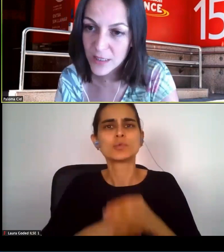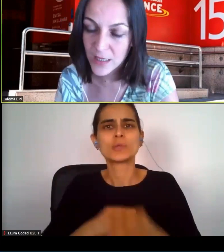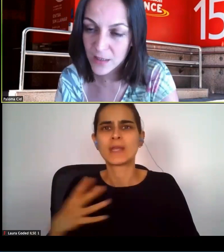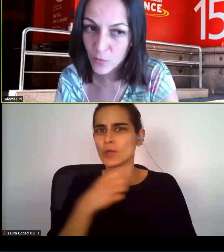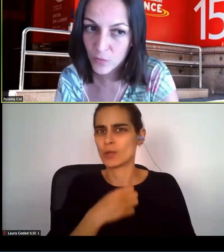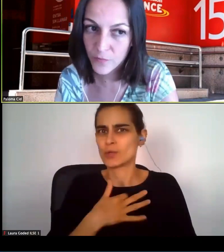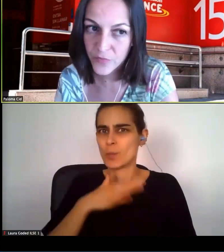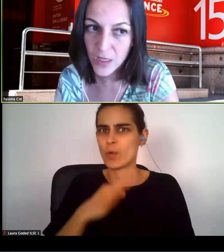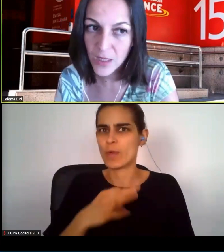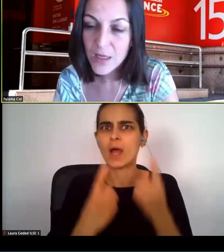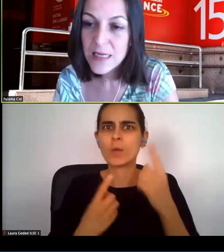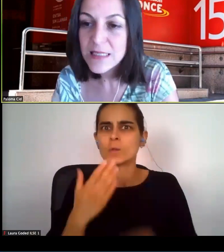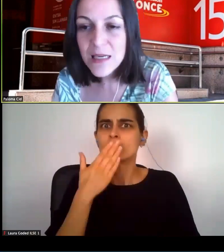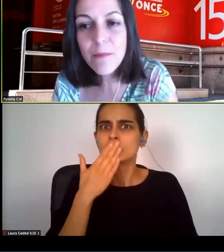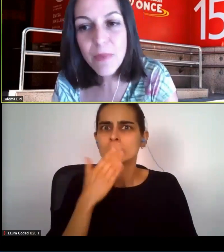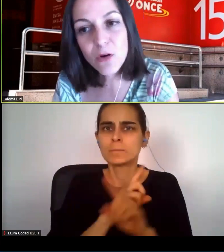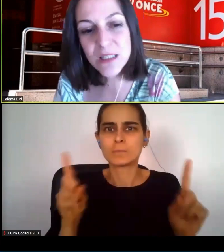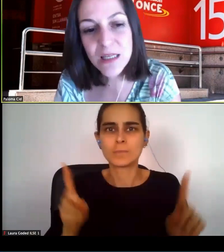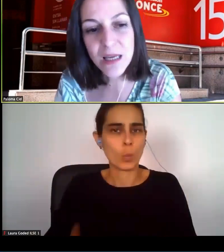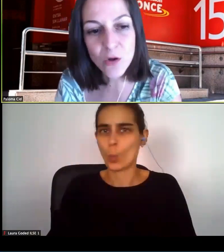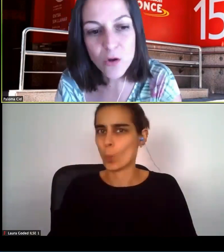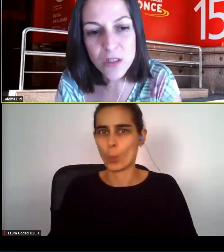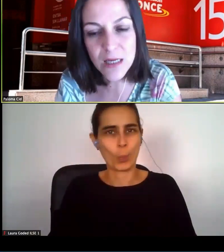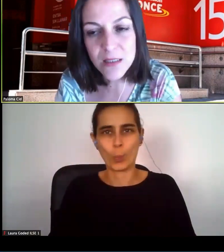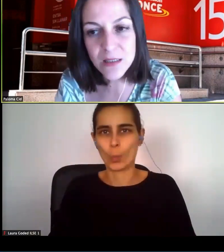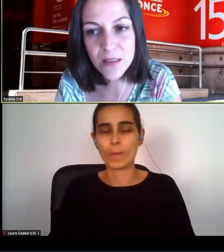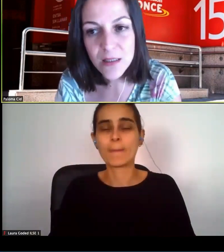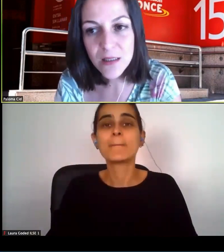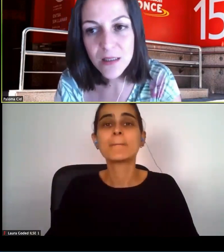que sea tabú. Sin embargo, sí que hay